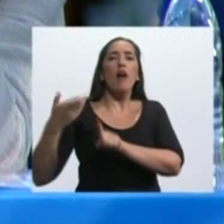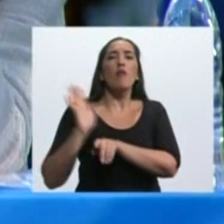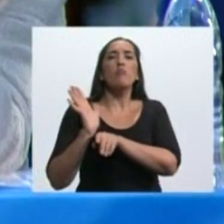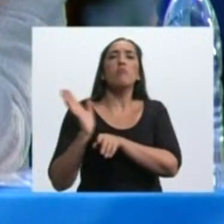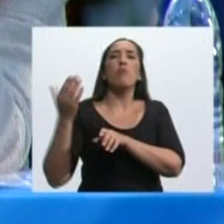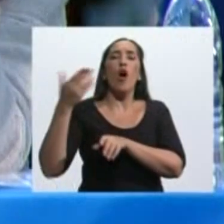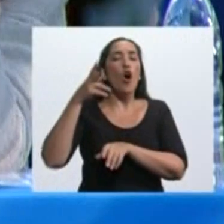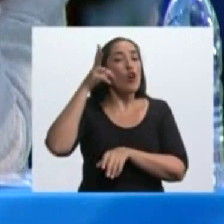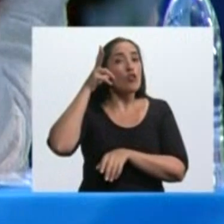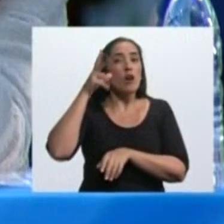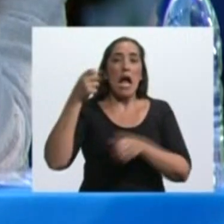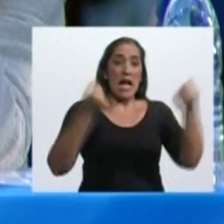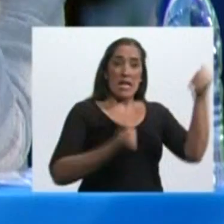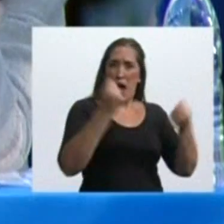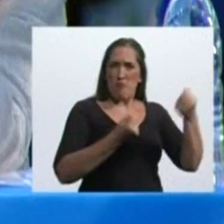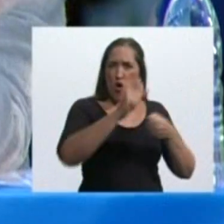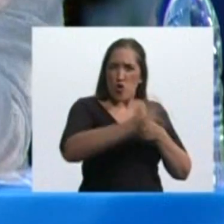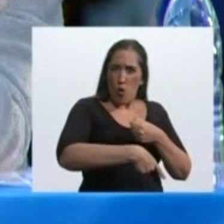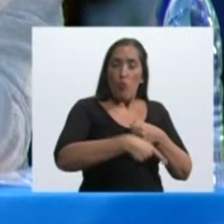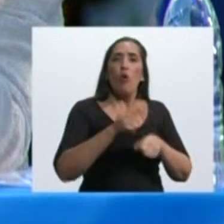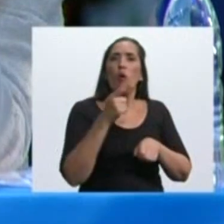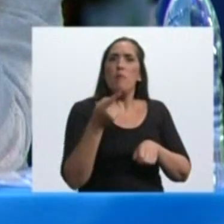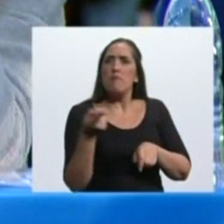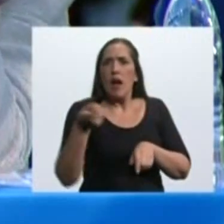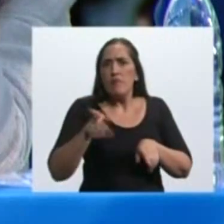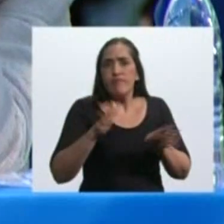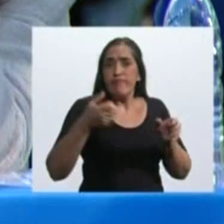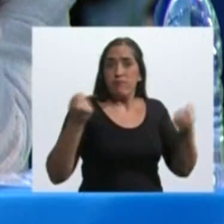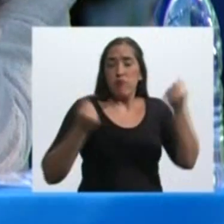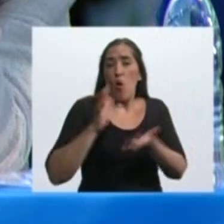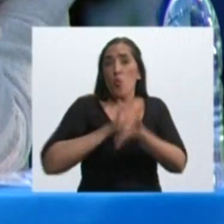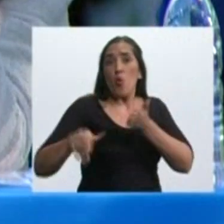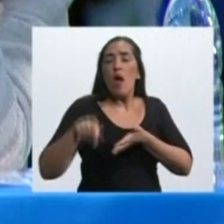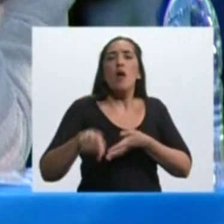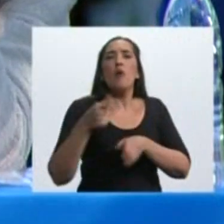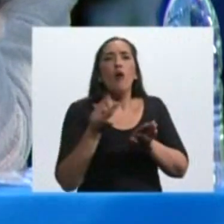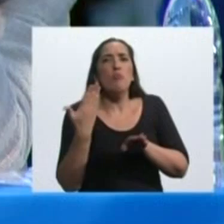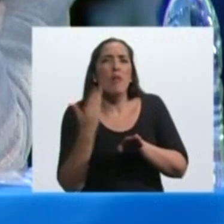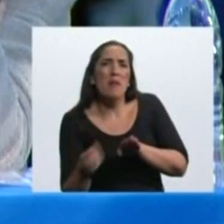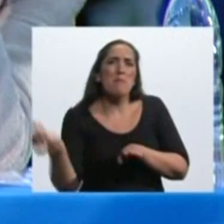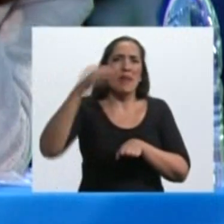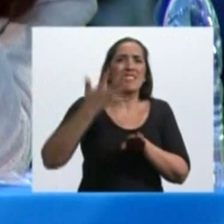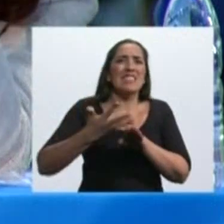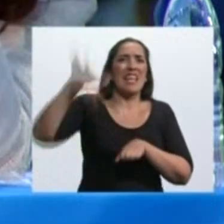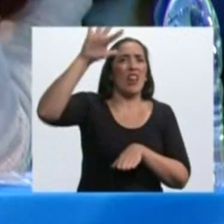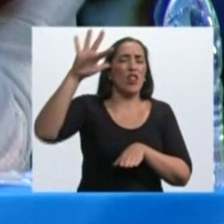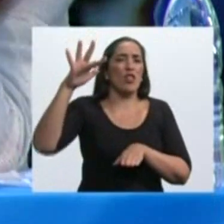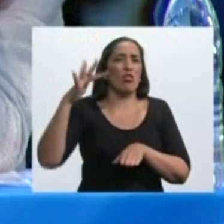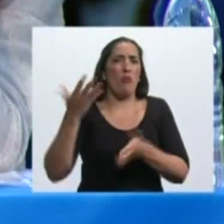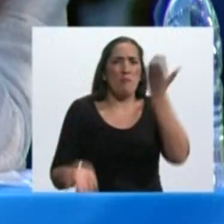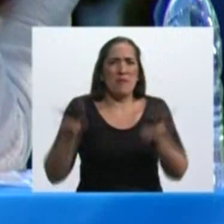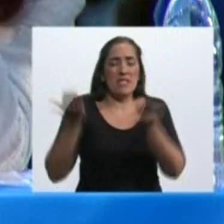80% más de carga, de tonelaje. Significa que puede ahorrar entre un